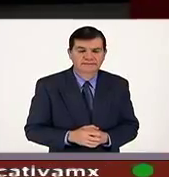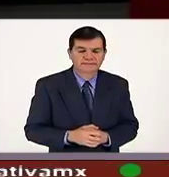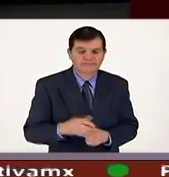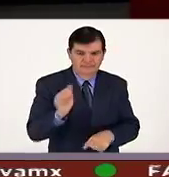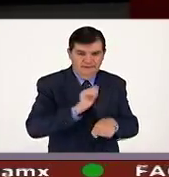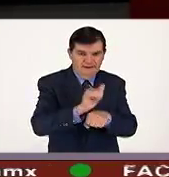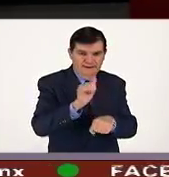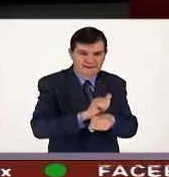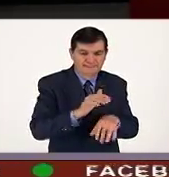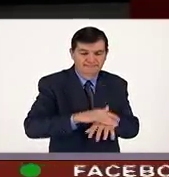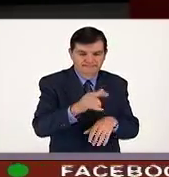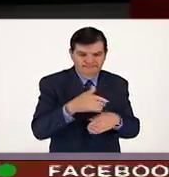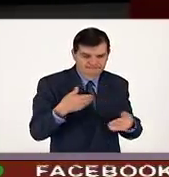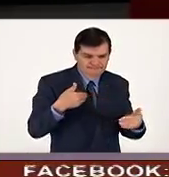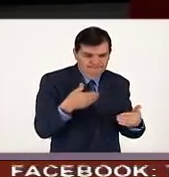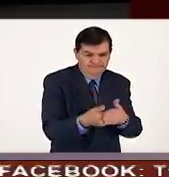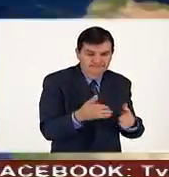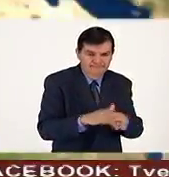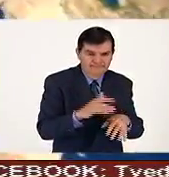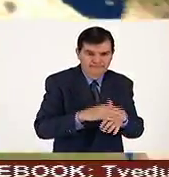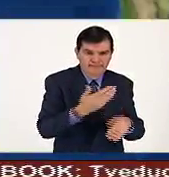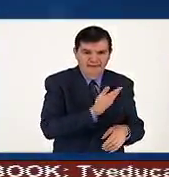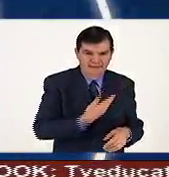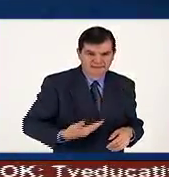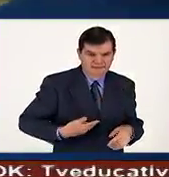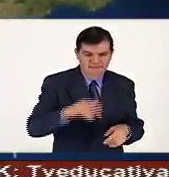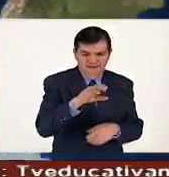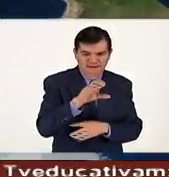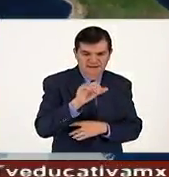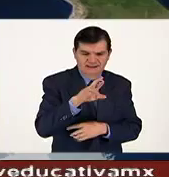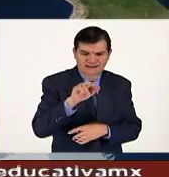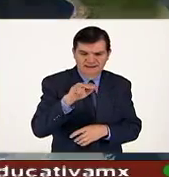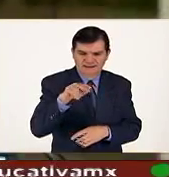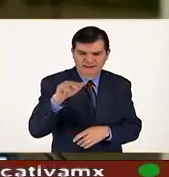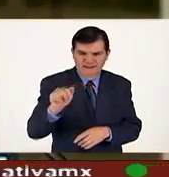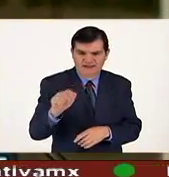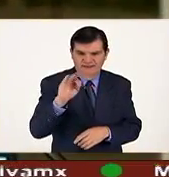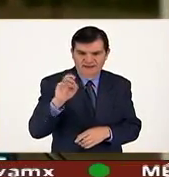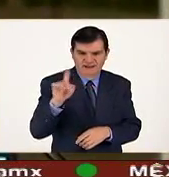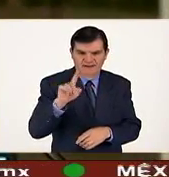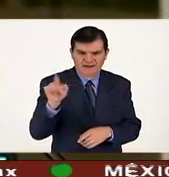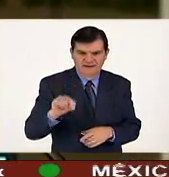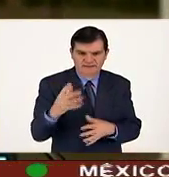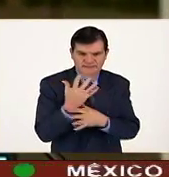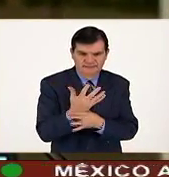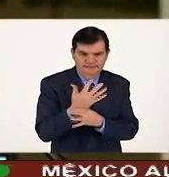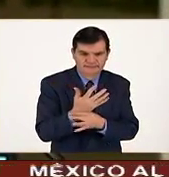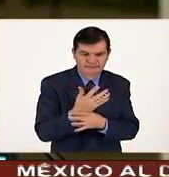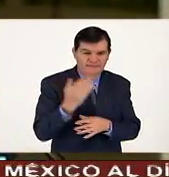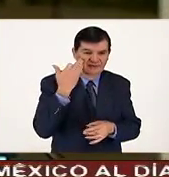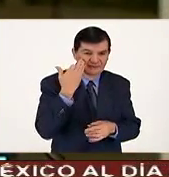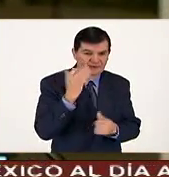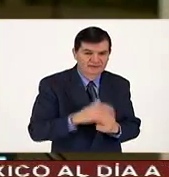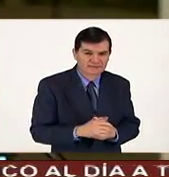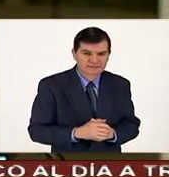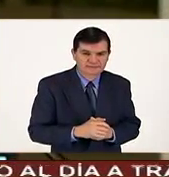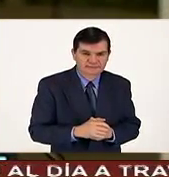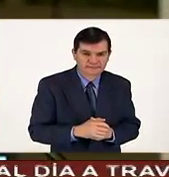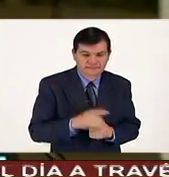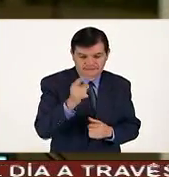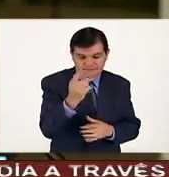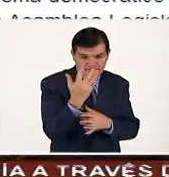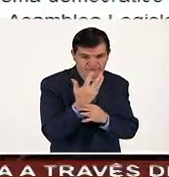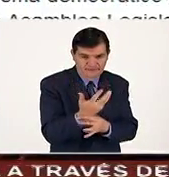En Argentina, unos cuantos días de que deje el poder la presidenta Cristina Fernández, reveló en su cuenta de Facebook, dice